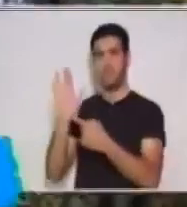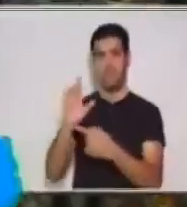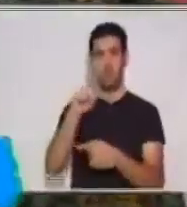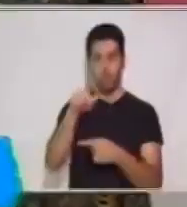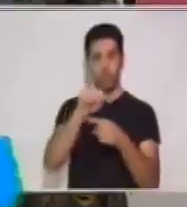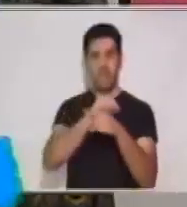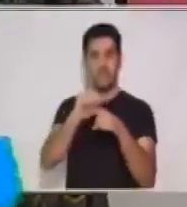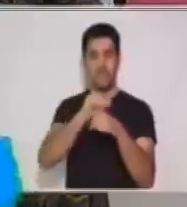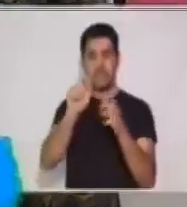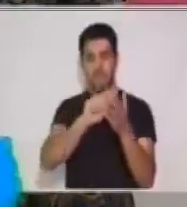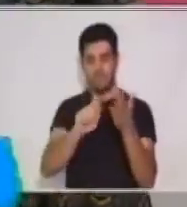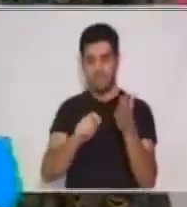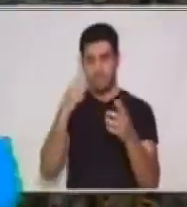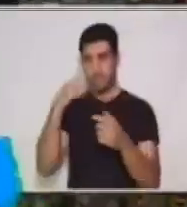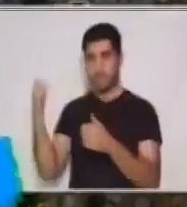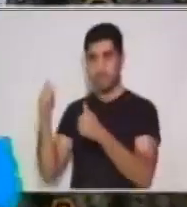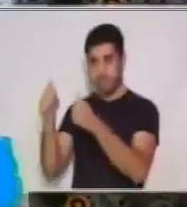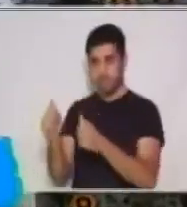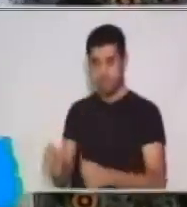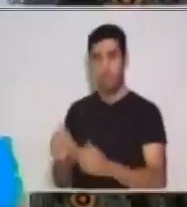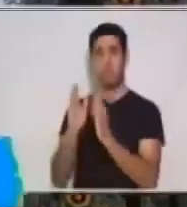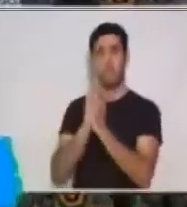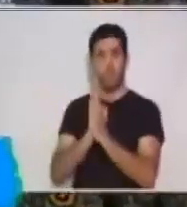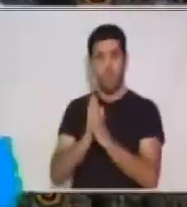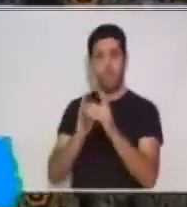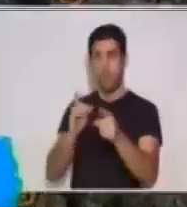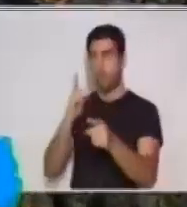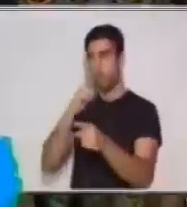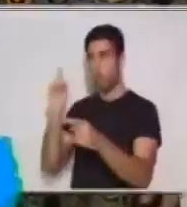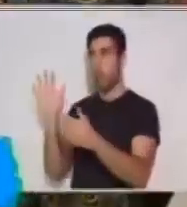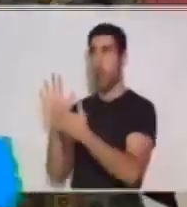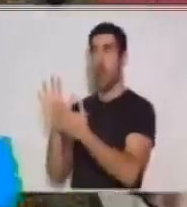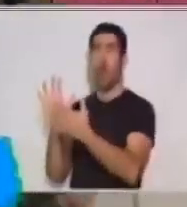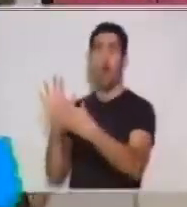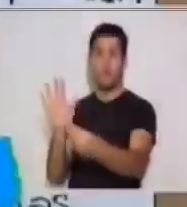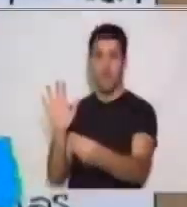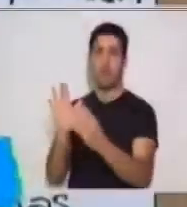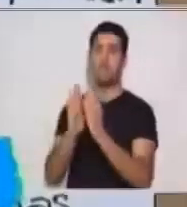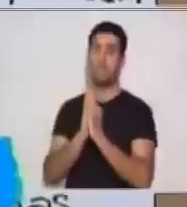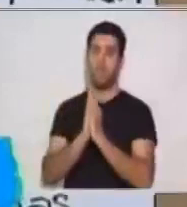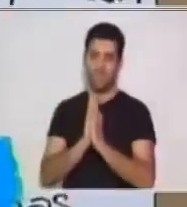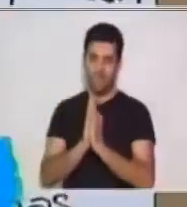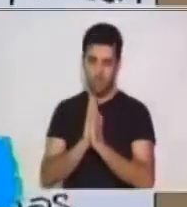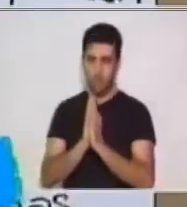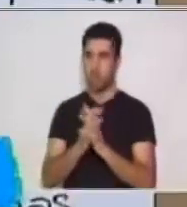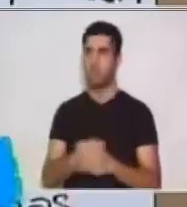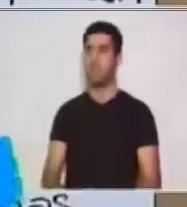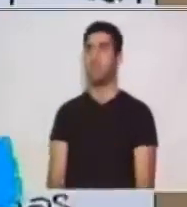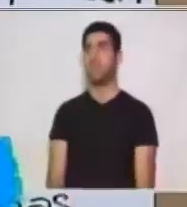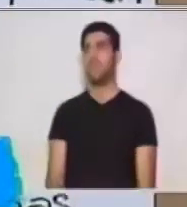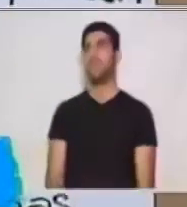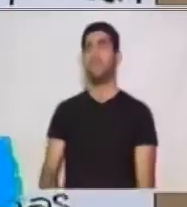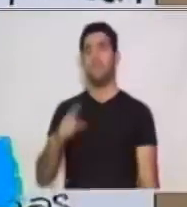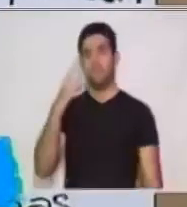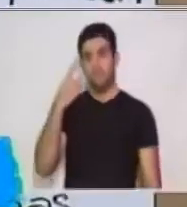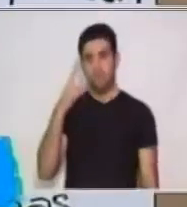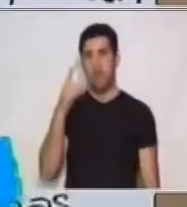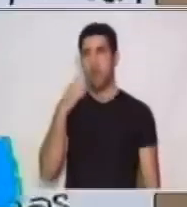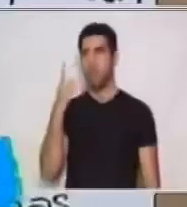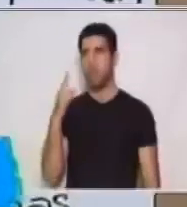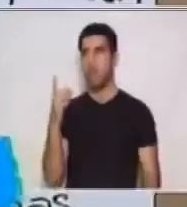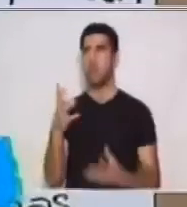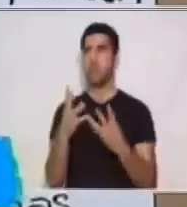que lo resuelvas en casa, para que trabajes en casa en la solución de este